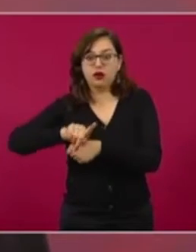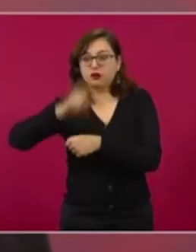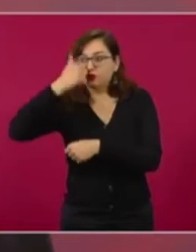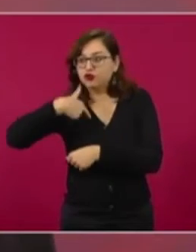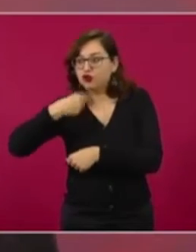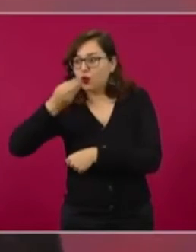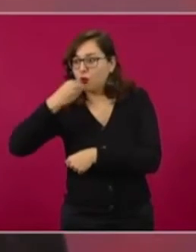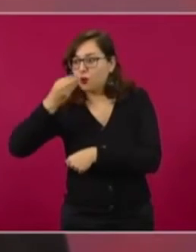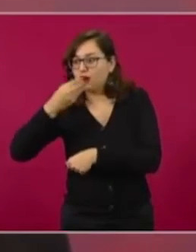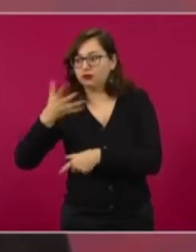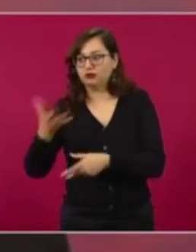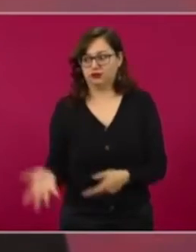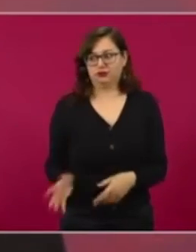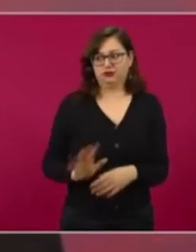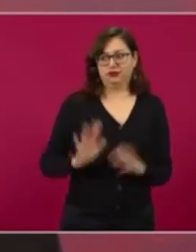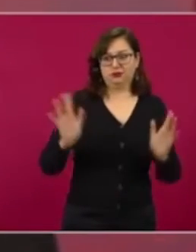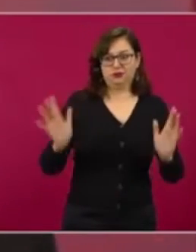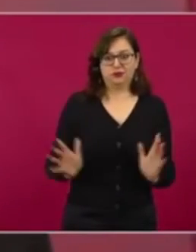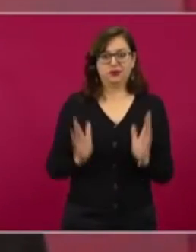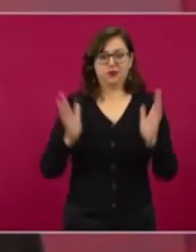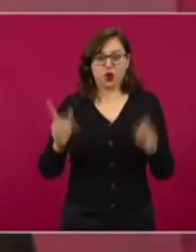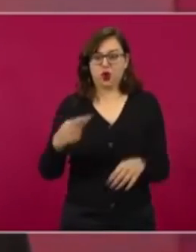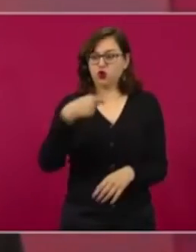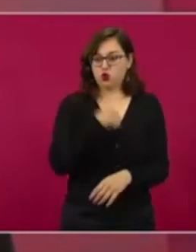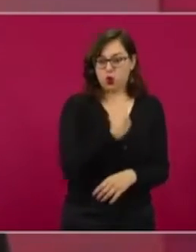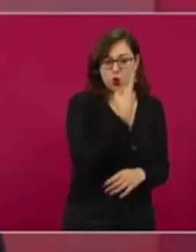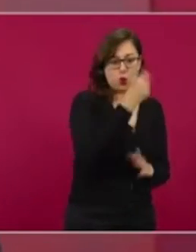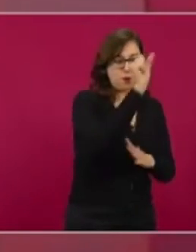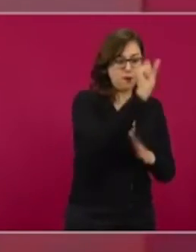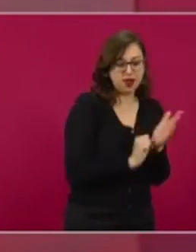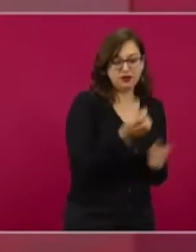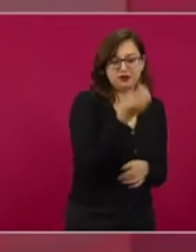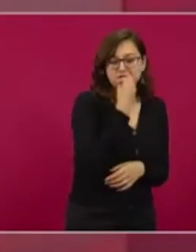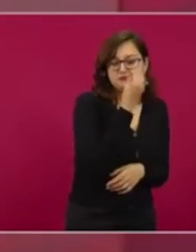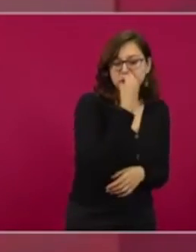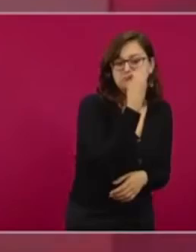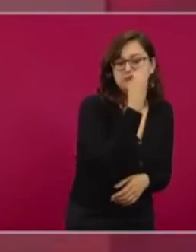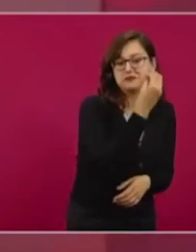así como están escuchando.